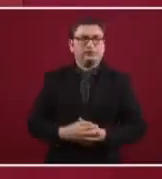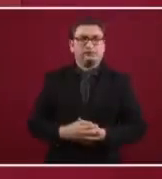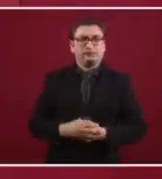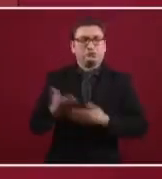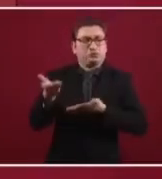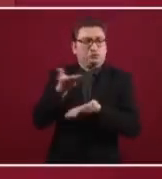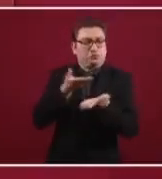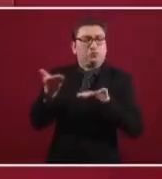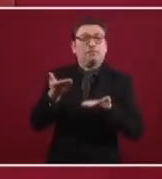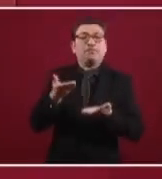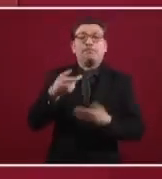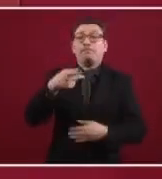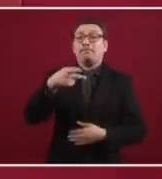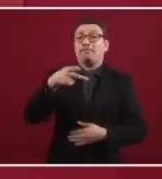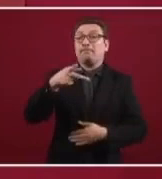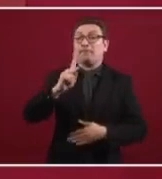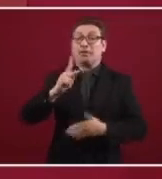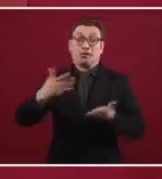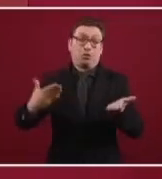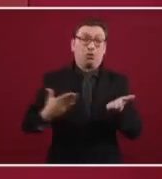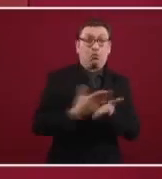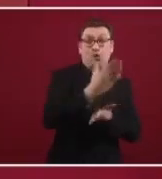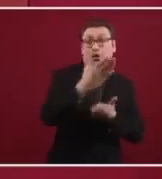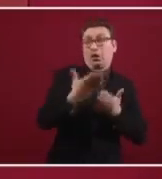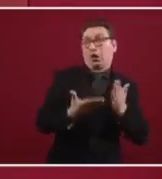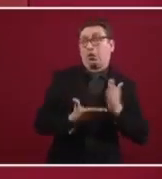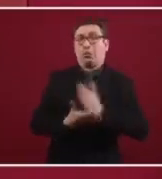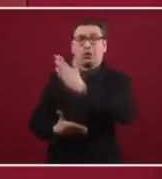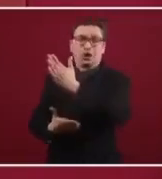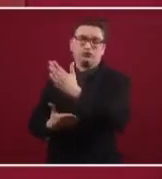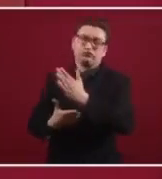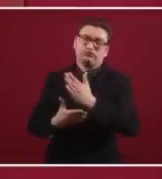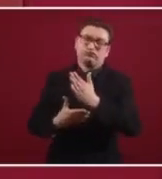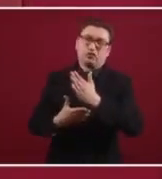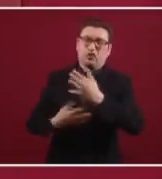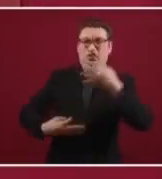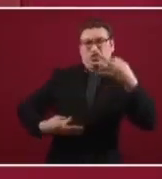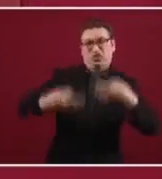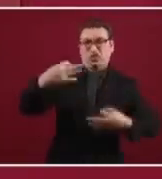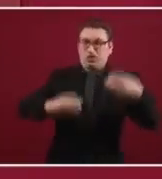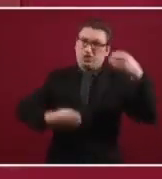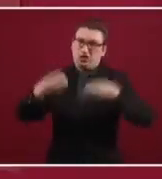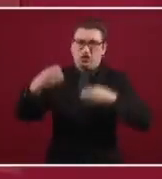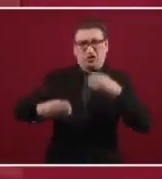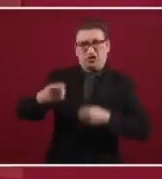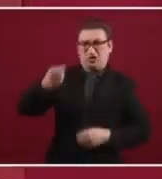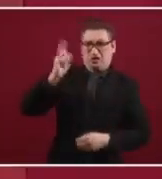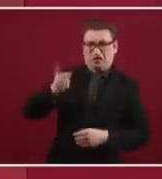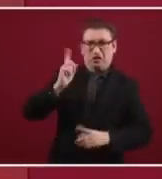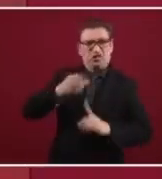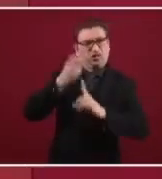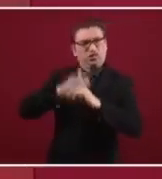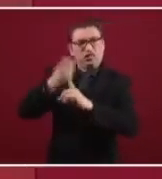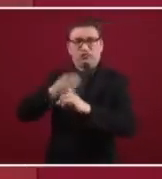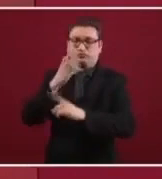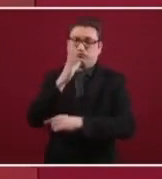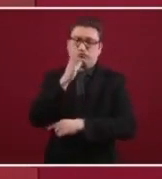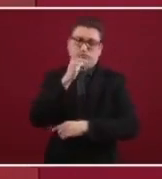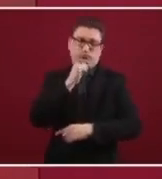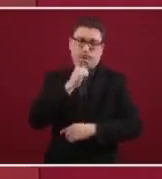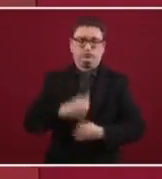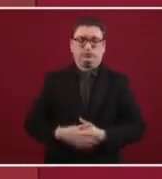pero no de situarse como jueces y juzgar.